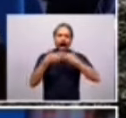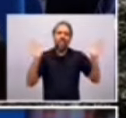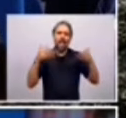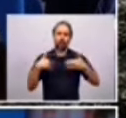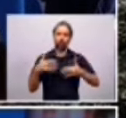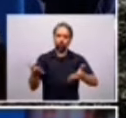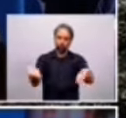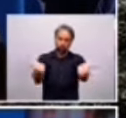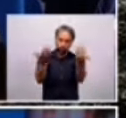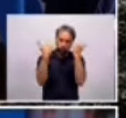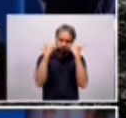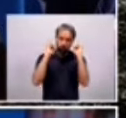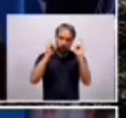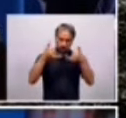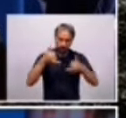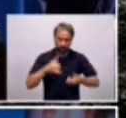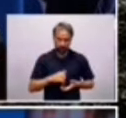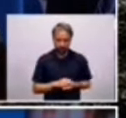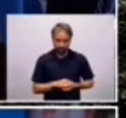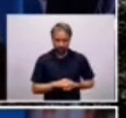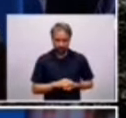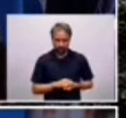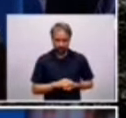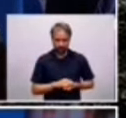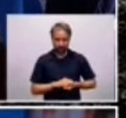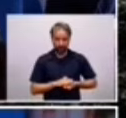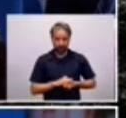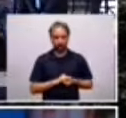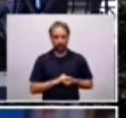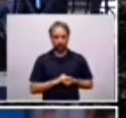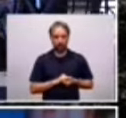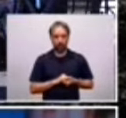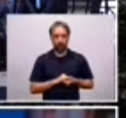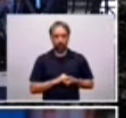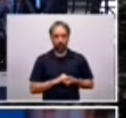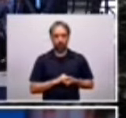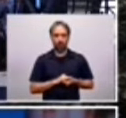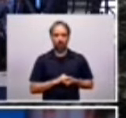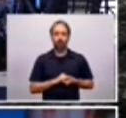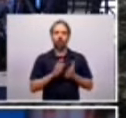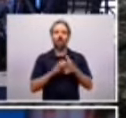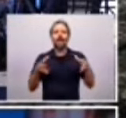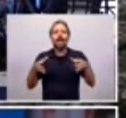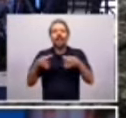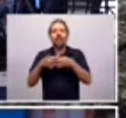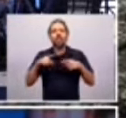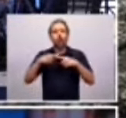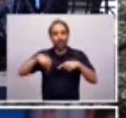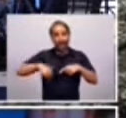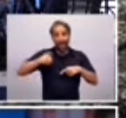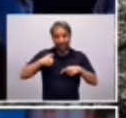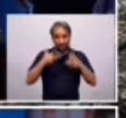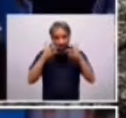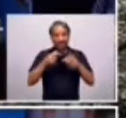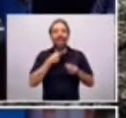este proyecto es revertir la instancia de un derecho que le asiste a esa persona que por naturaleza es más